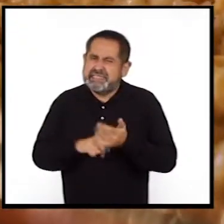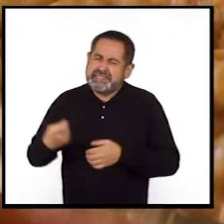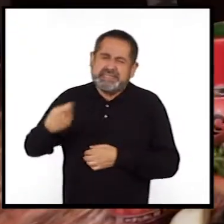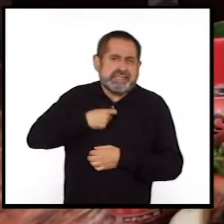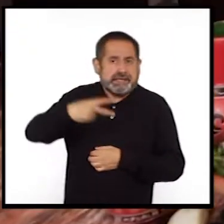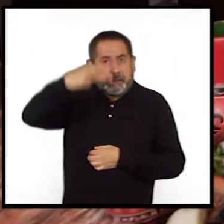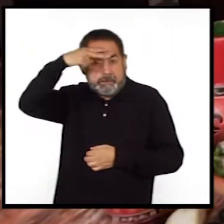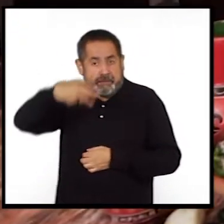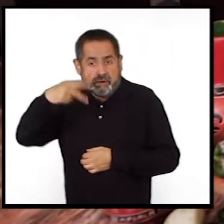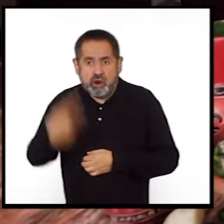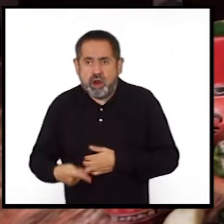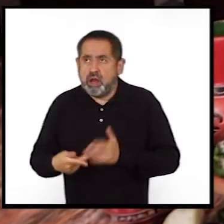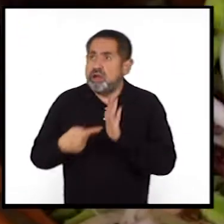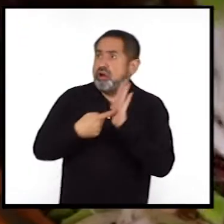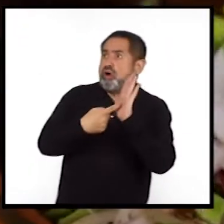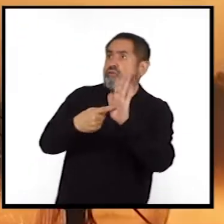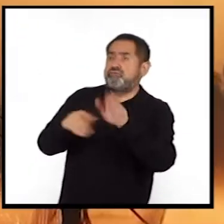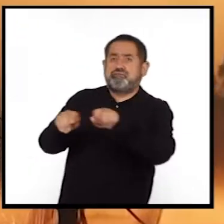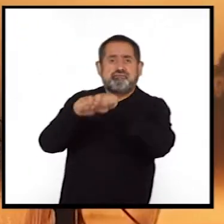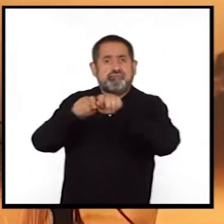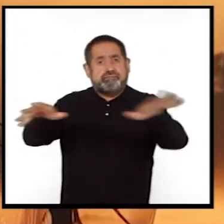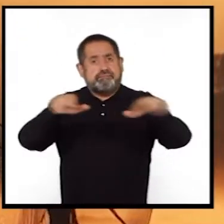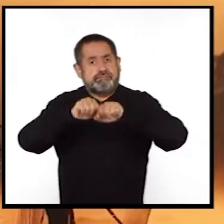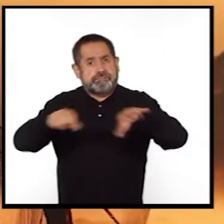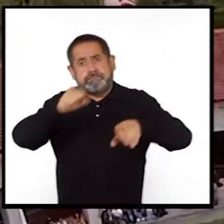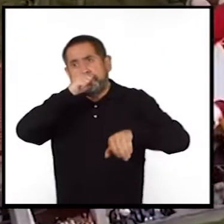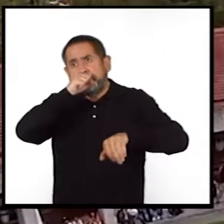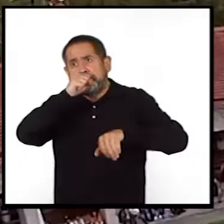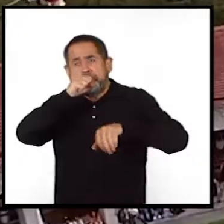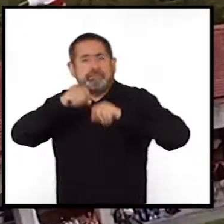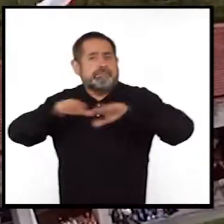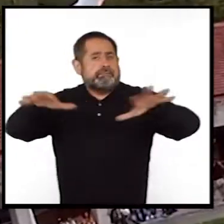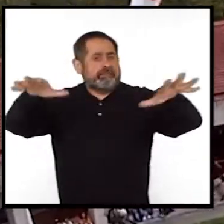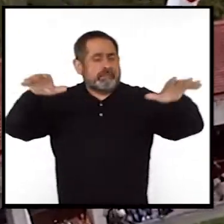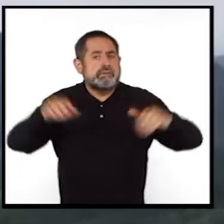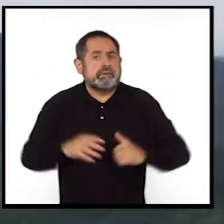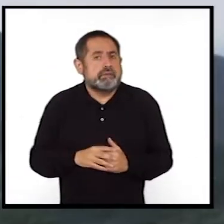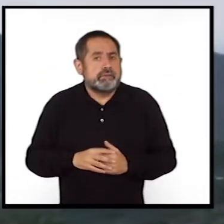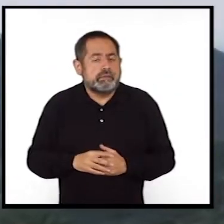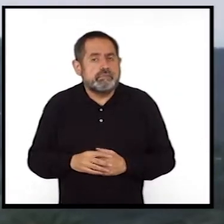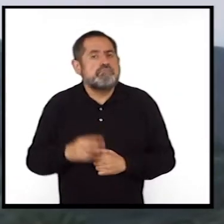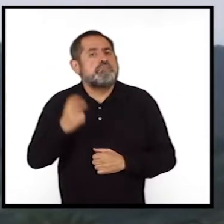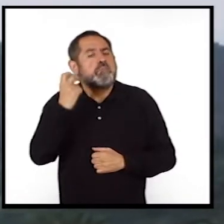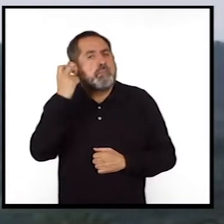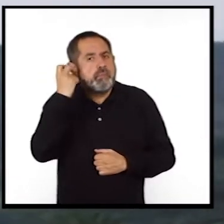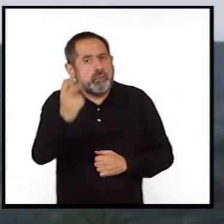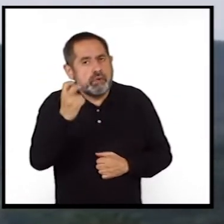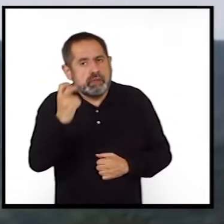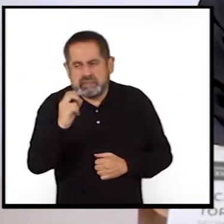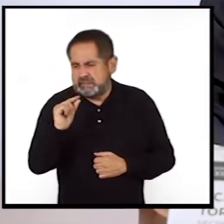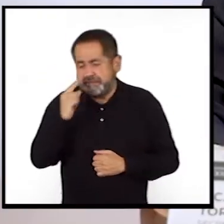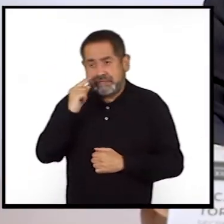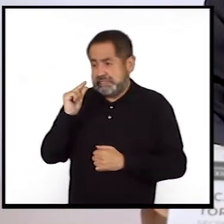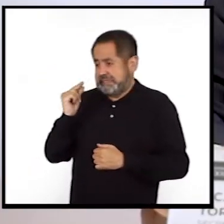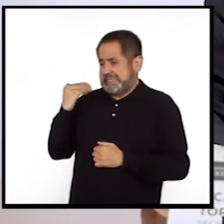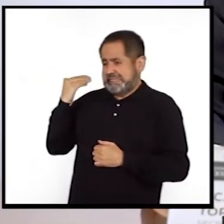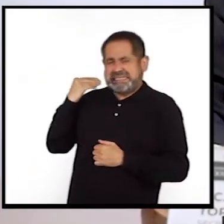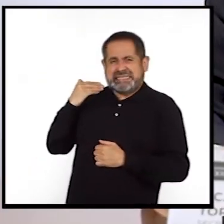la verdadera identidad que nos caracteriza como mexicanos. Como consecuencia de